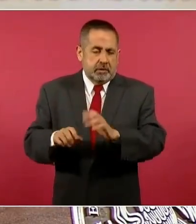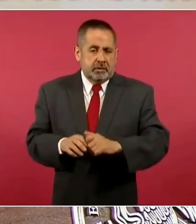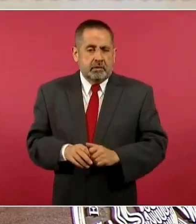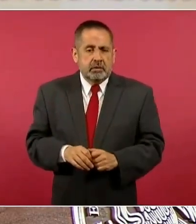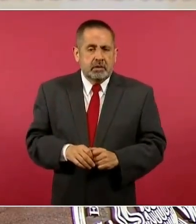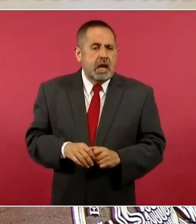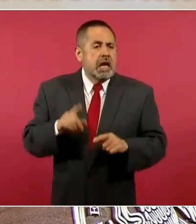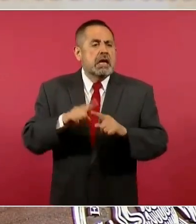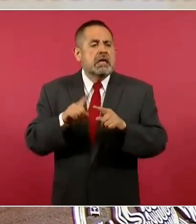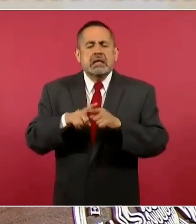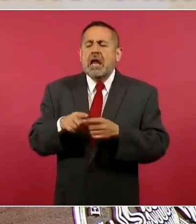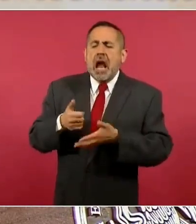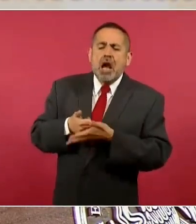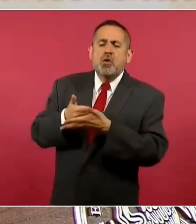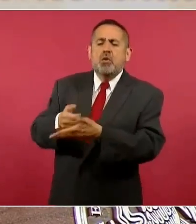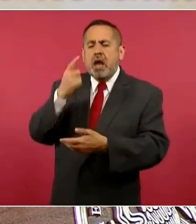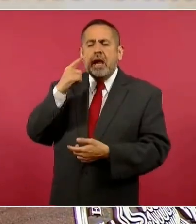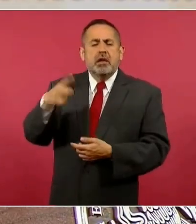pues ¿quién lo rescata?